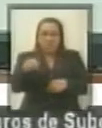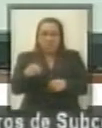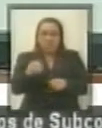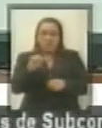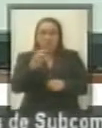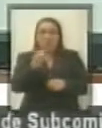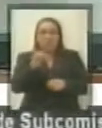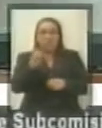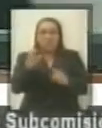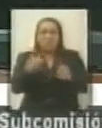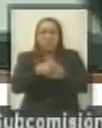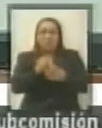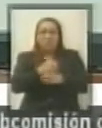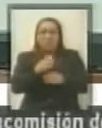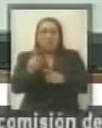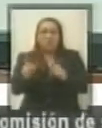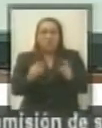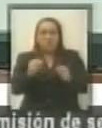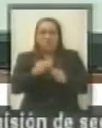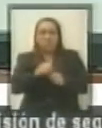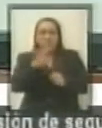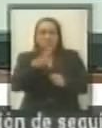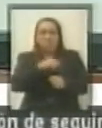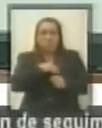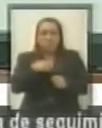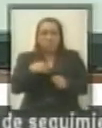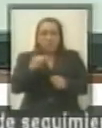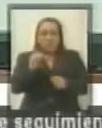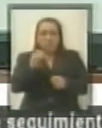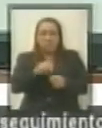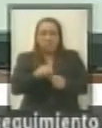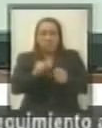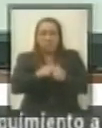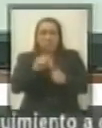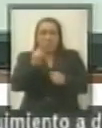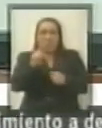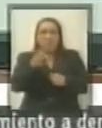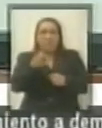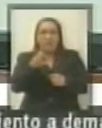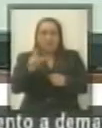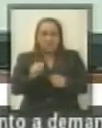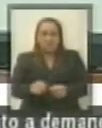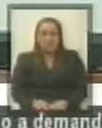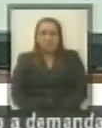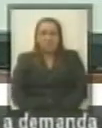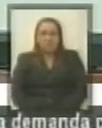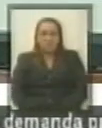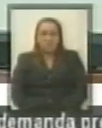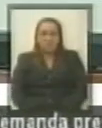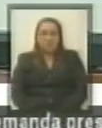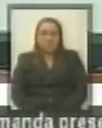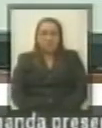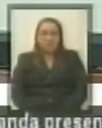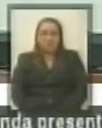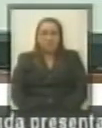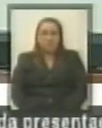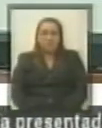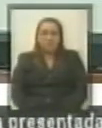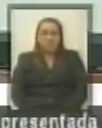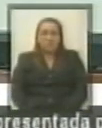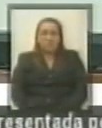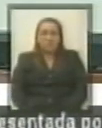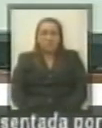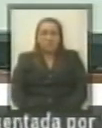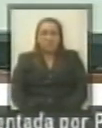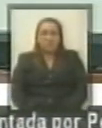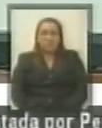tiene un consejo directivo integrado por 5 miembros y está vacante una plaza, que corresponde al miembro